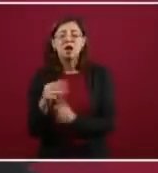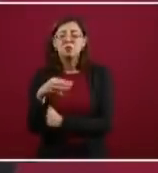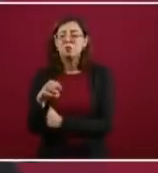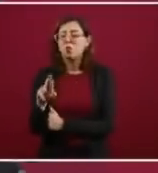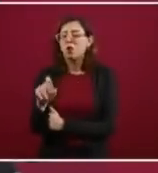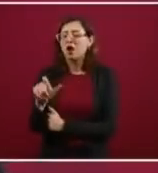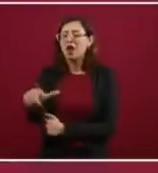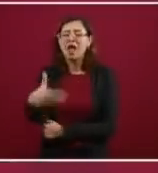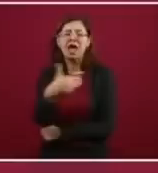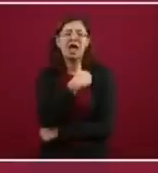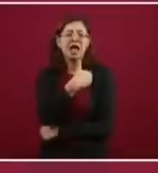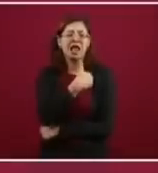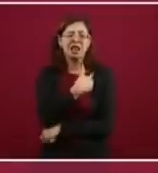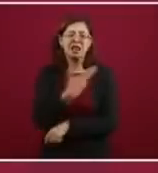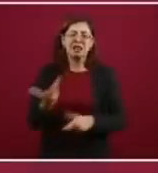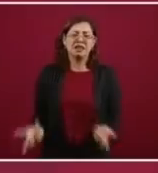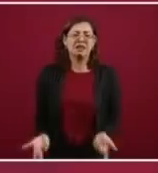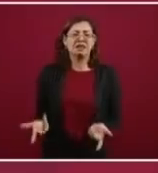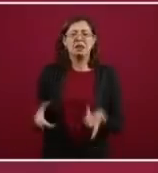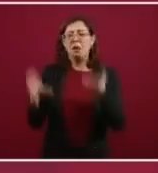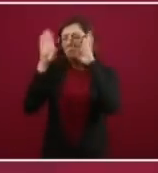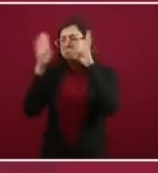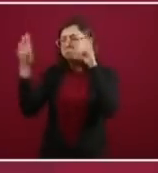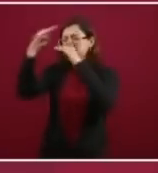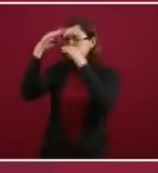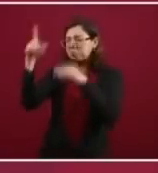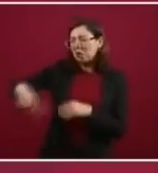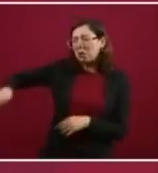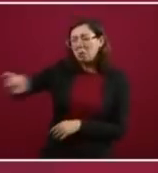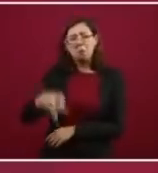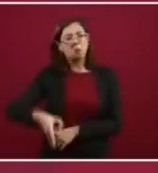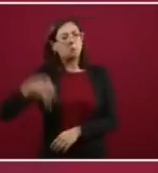¿Cómo iban a triunfar los conservadores